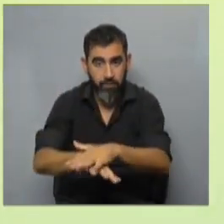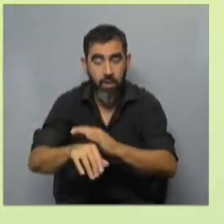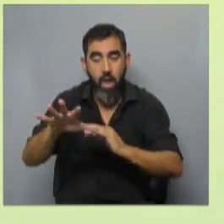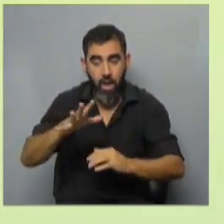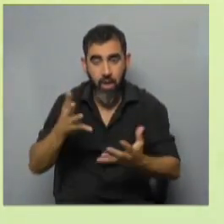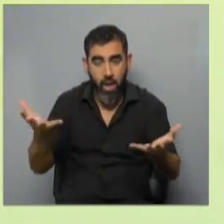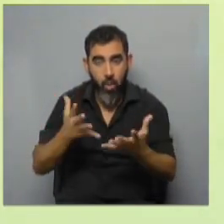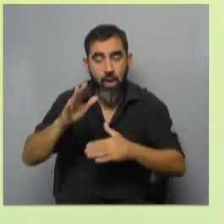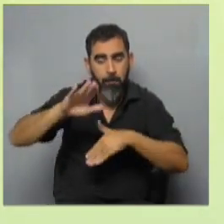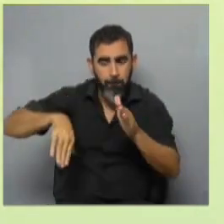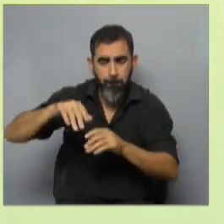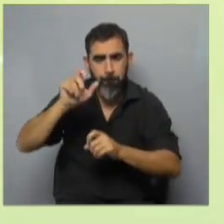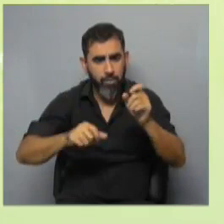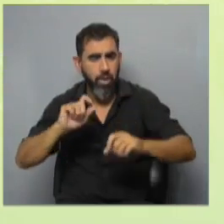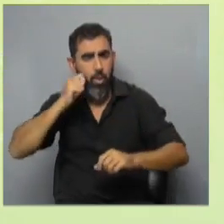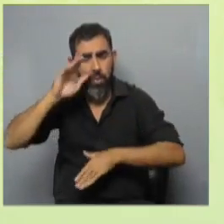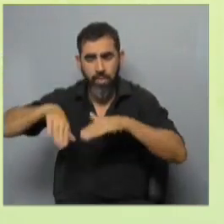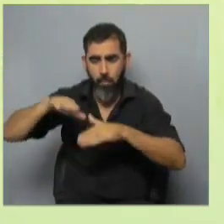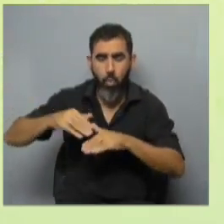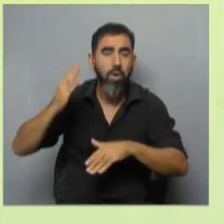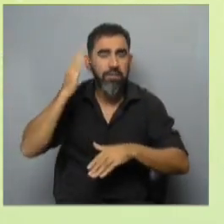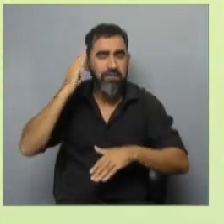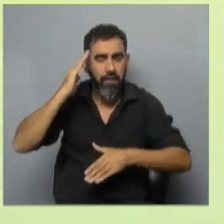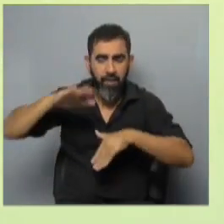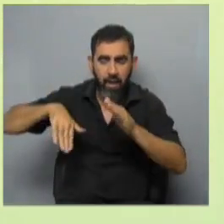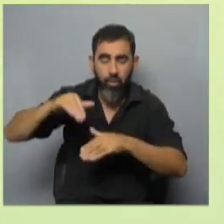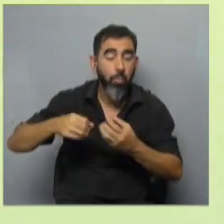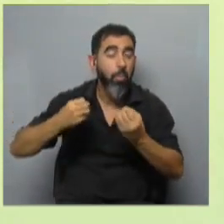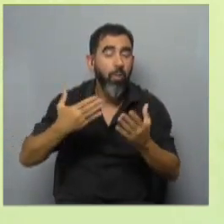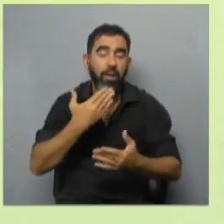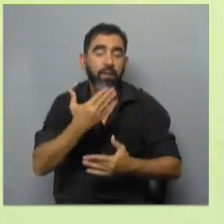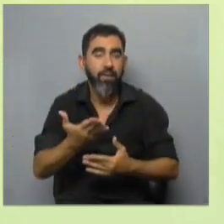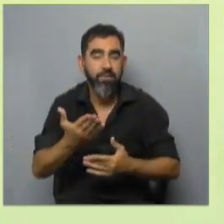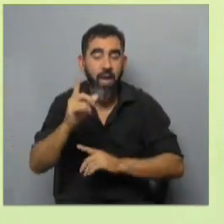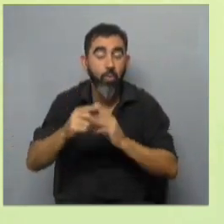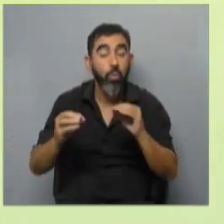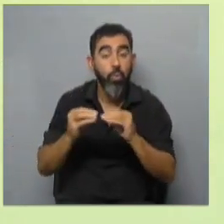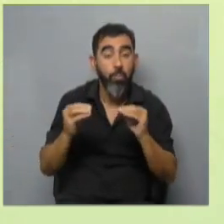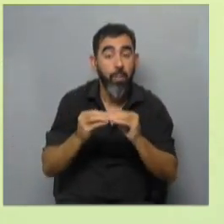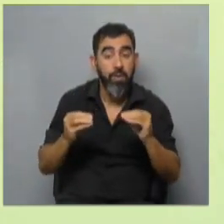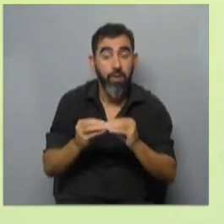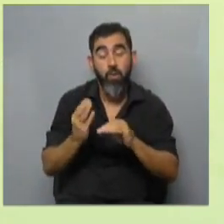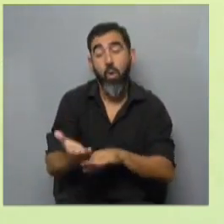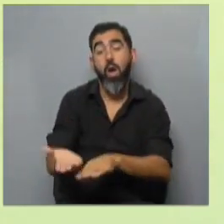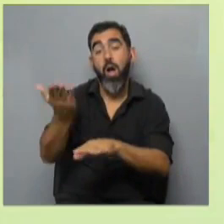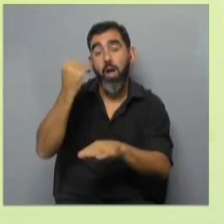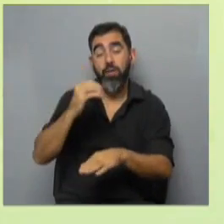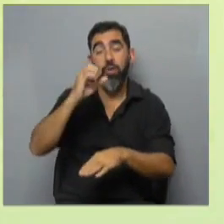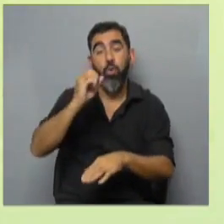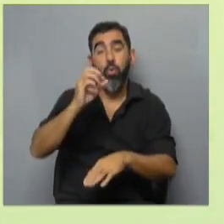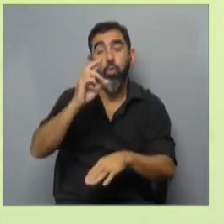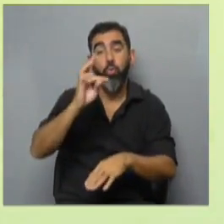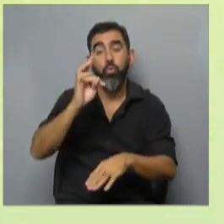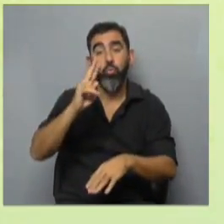mucha gente que está tocando tambor mucha gente que sabe más del canto hombre porque bueno algunos compañeros como en su momento sergio ortuño y